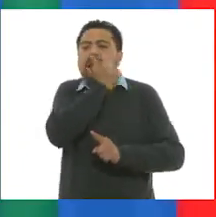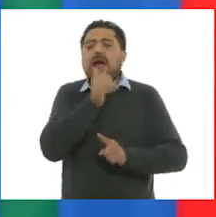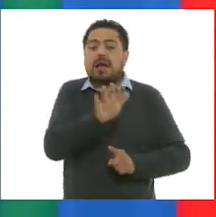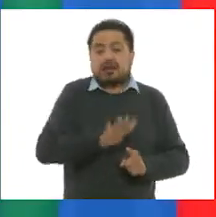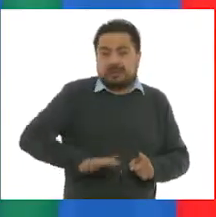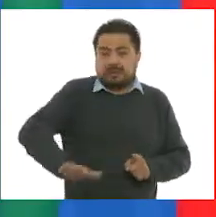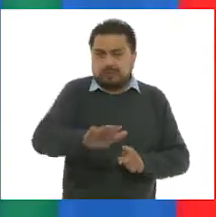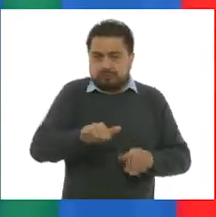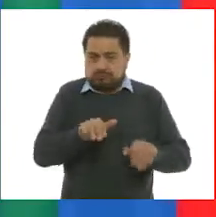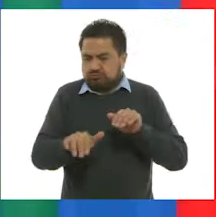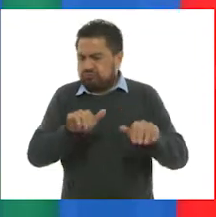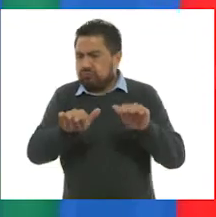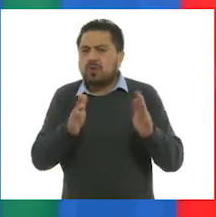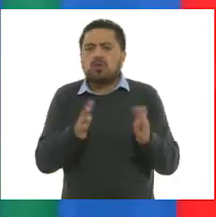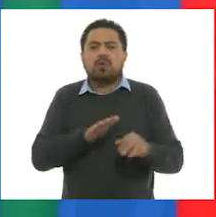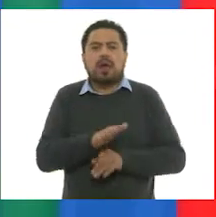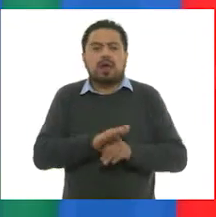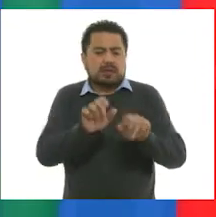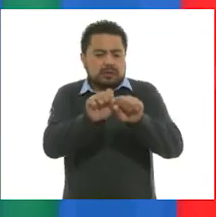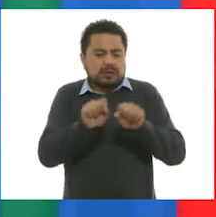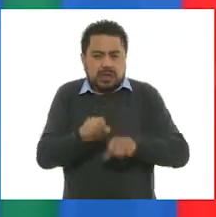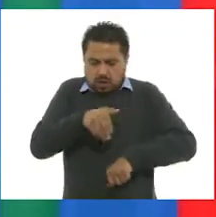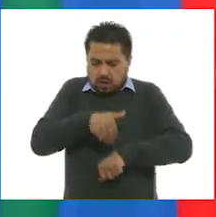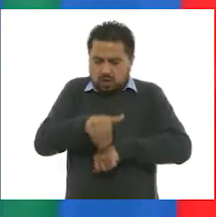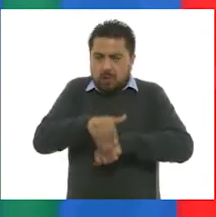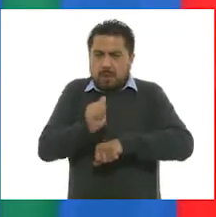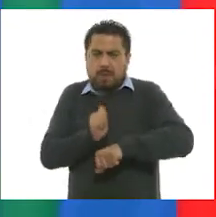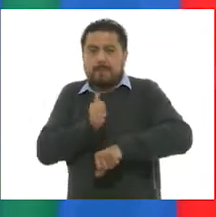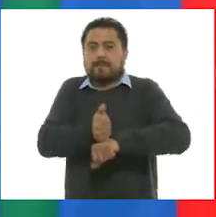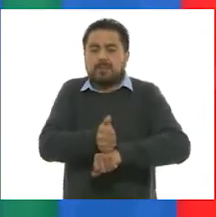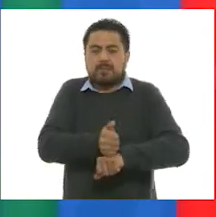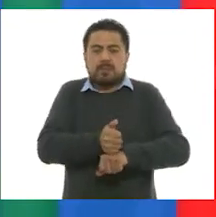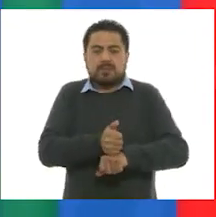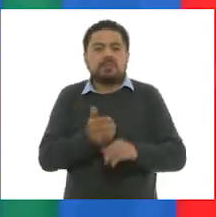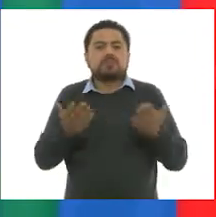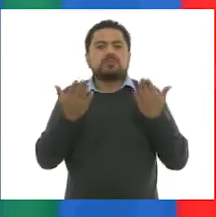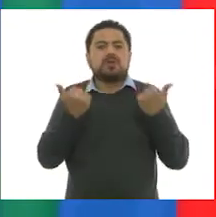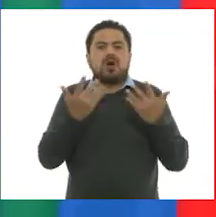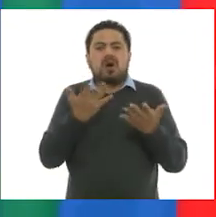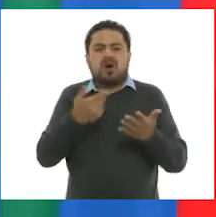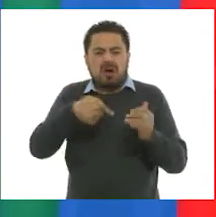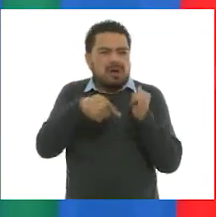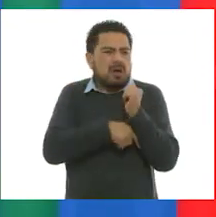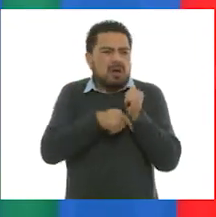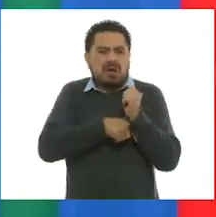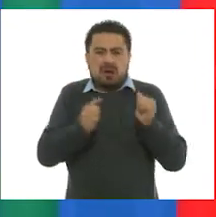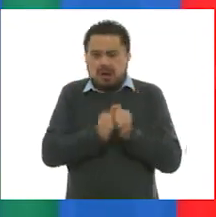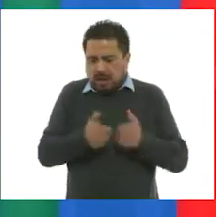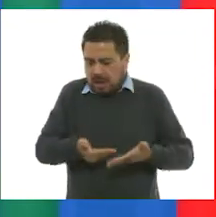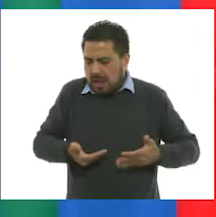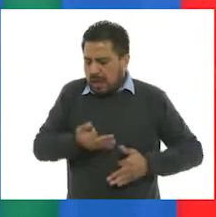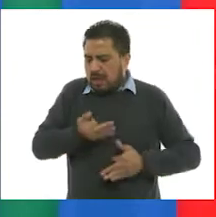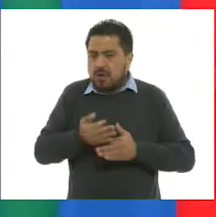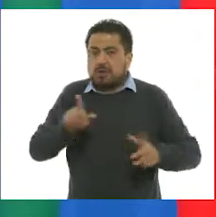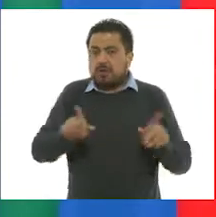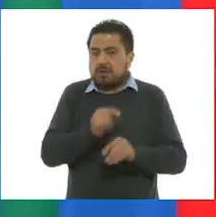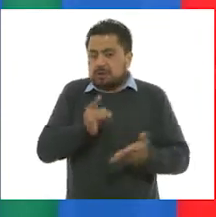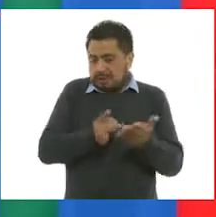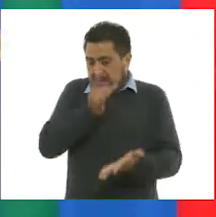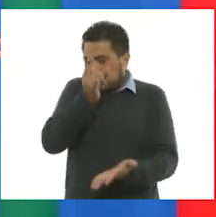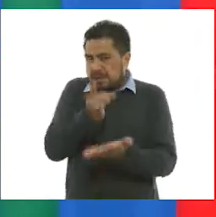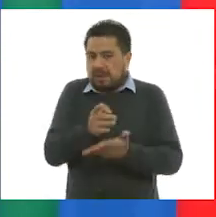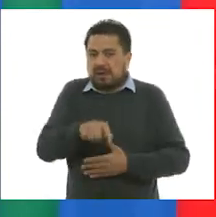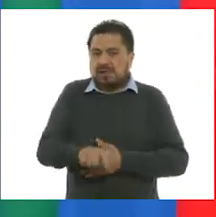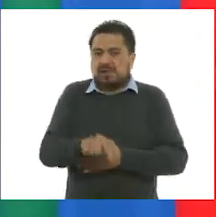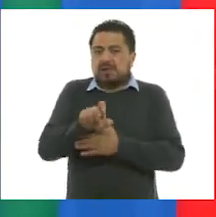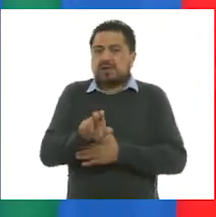y alumnos en un sistema de numeración posicional, similar al que ocupamos en la actualidad, solo que en el caso del